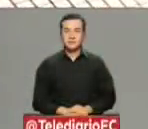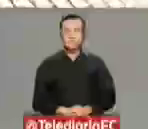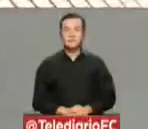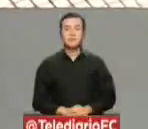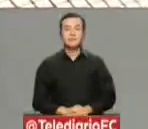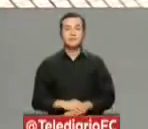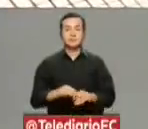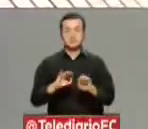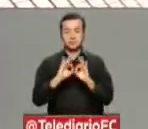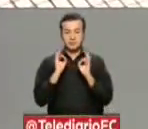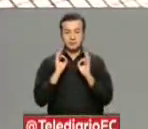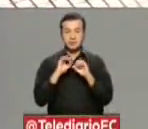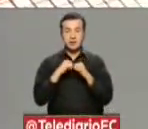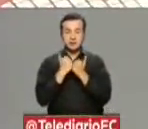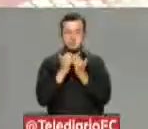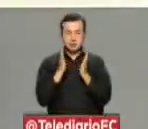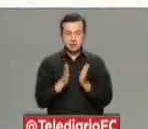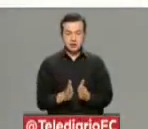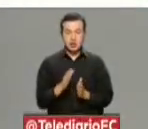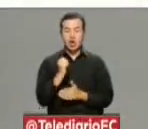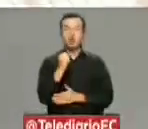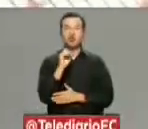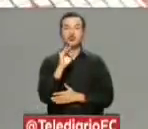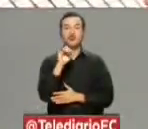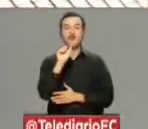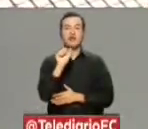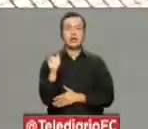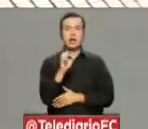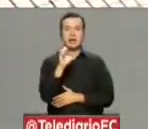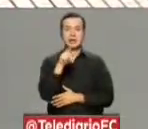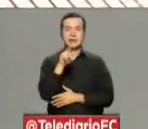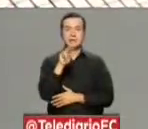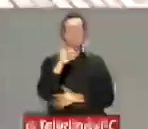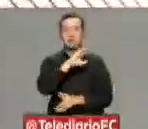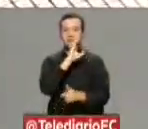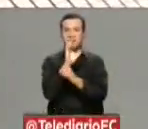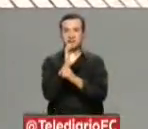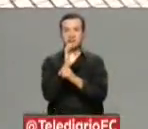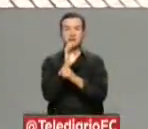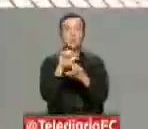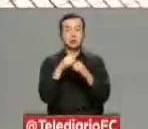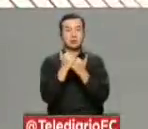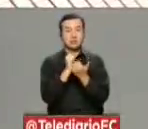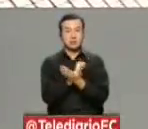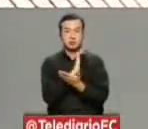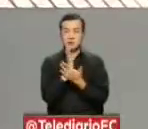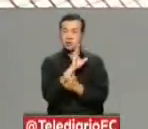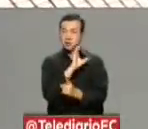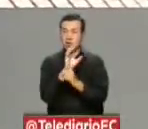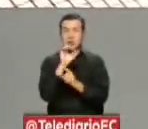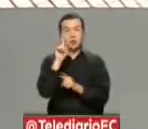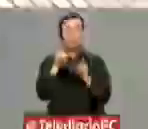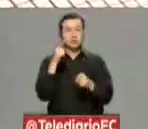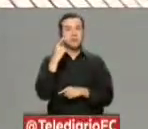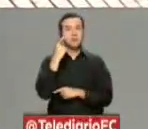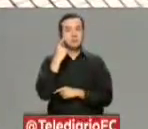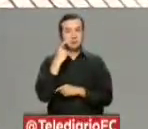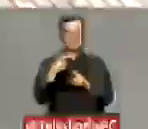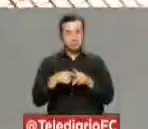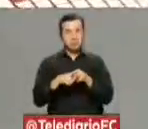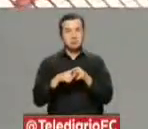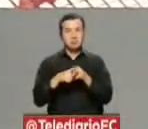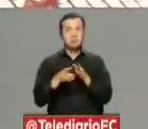La asambleísta Sofía Espín enfrenta duras críticas dentro de la Asamblea Nacional. Hay quienes piden iniciar un